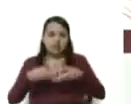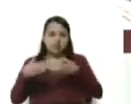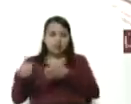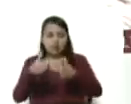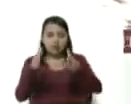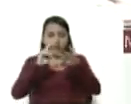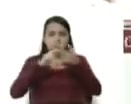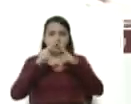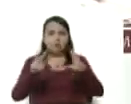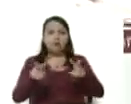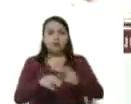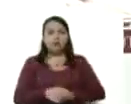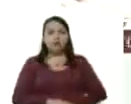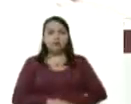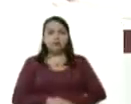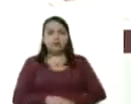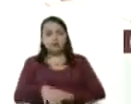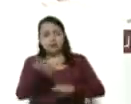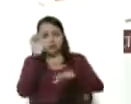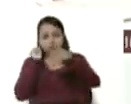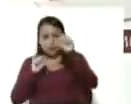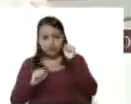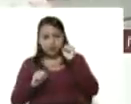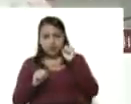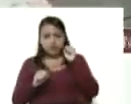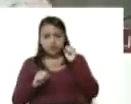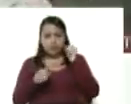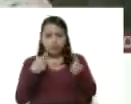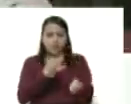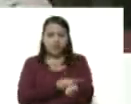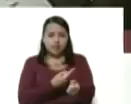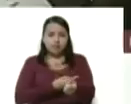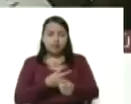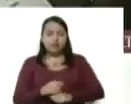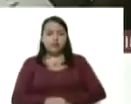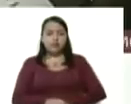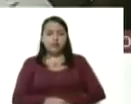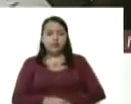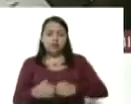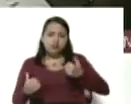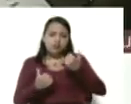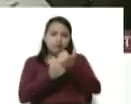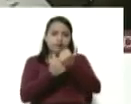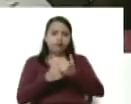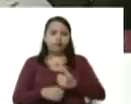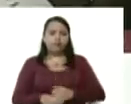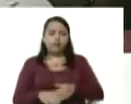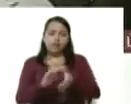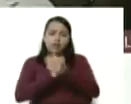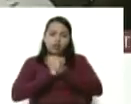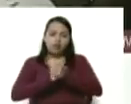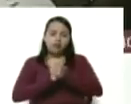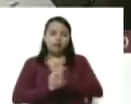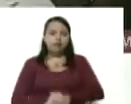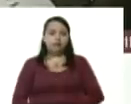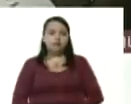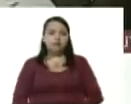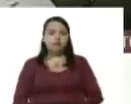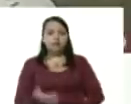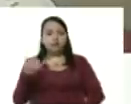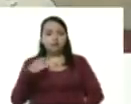de la paz, del entendimiento, de la hermandad, de la cooperación, de la amistad, como ha